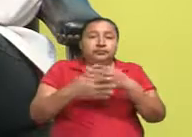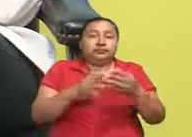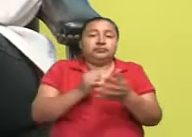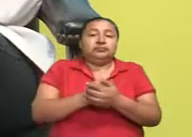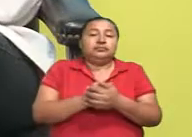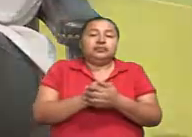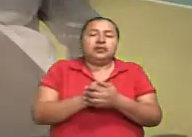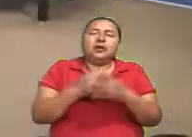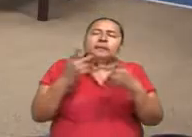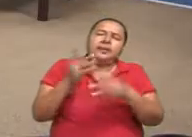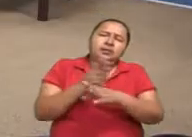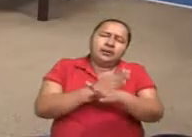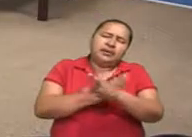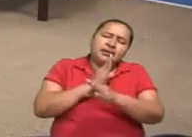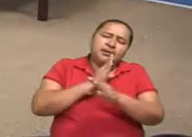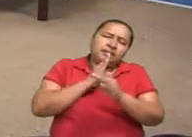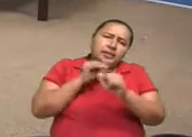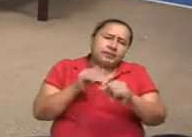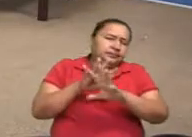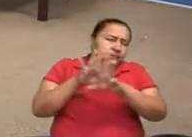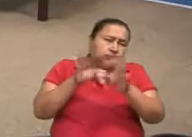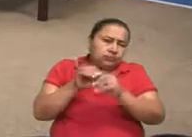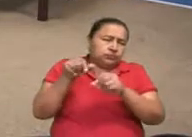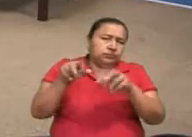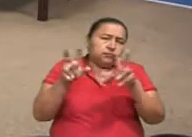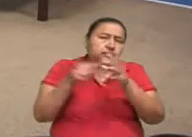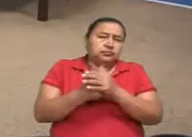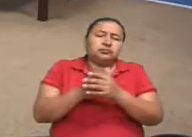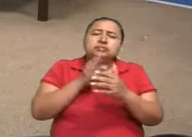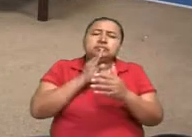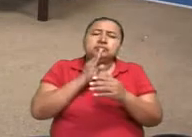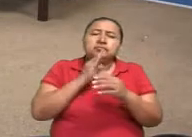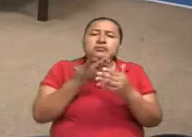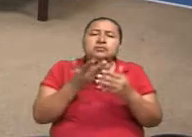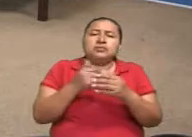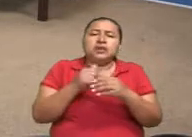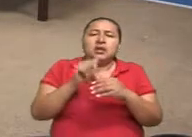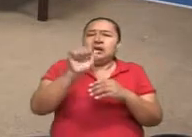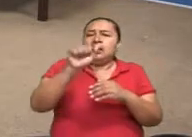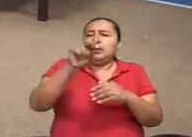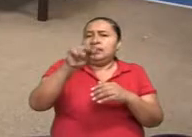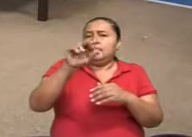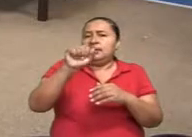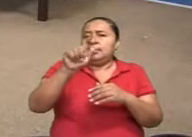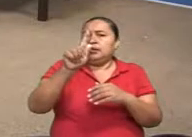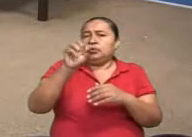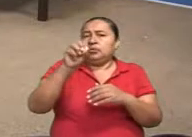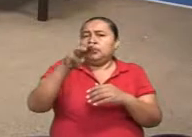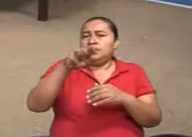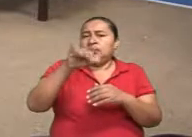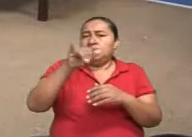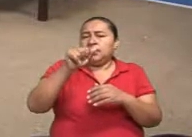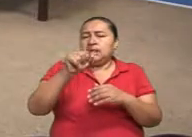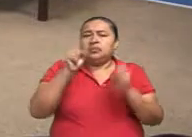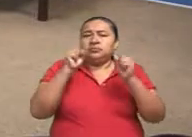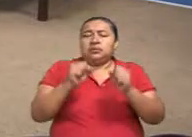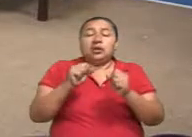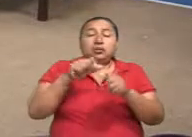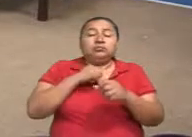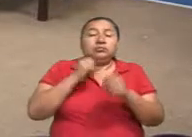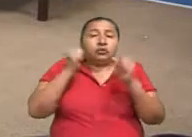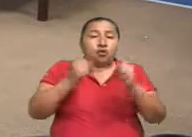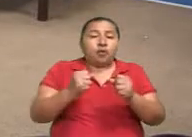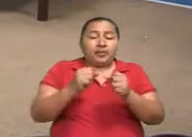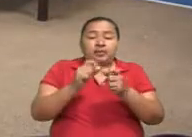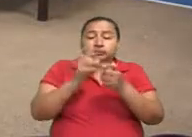antes de hablar también de lleno de este tema, doctora, hablemos de la anatomía del aparato masculino, porque